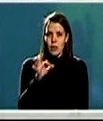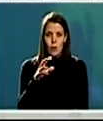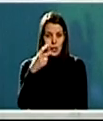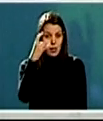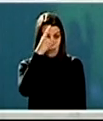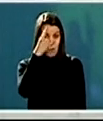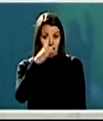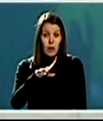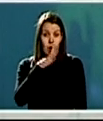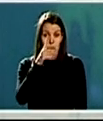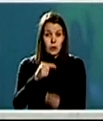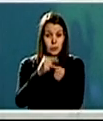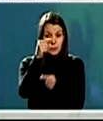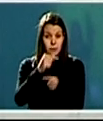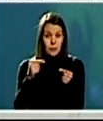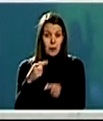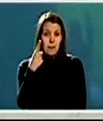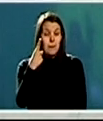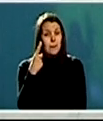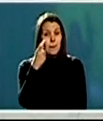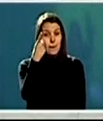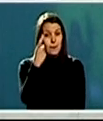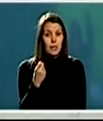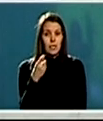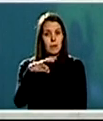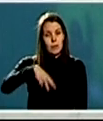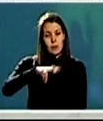un50 Met de